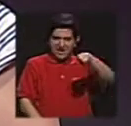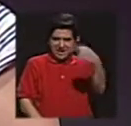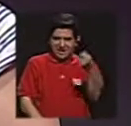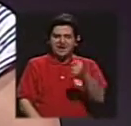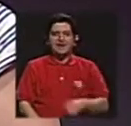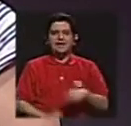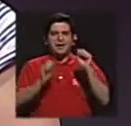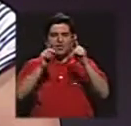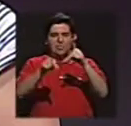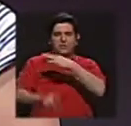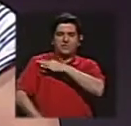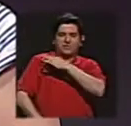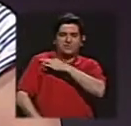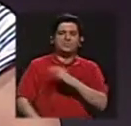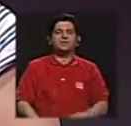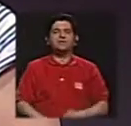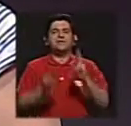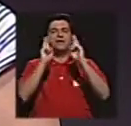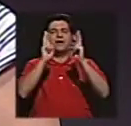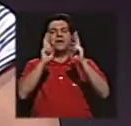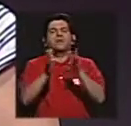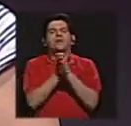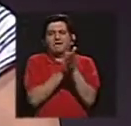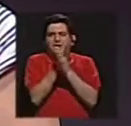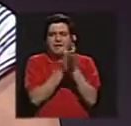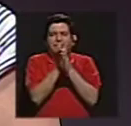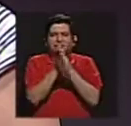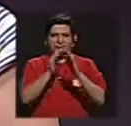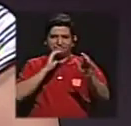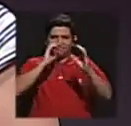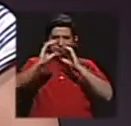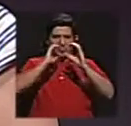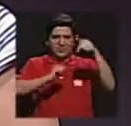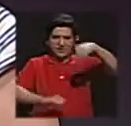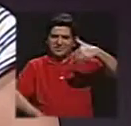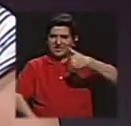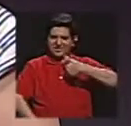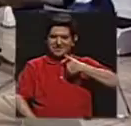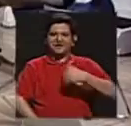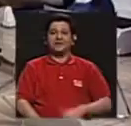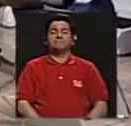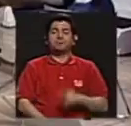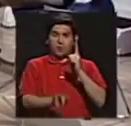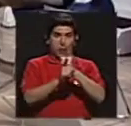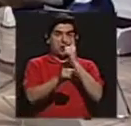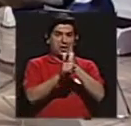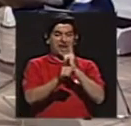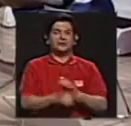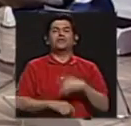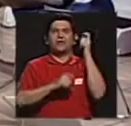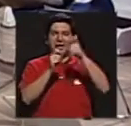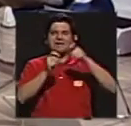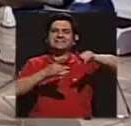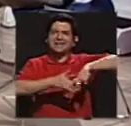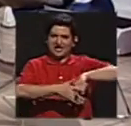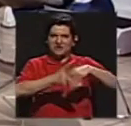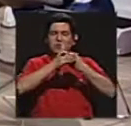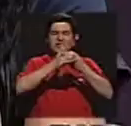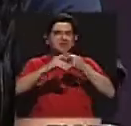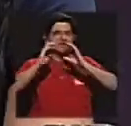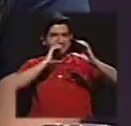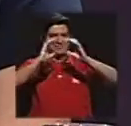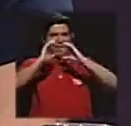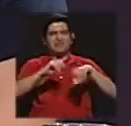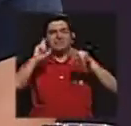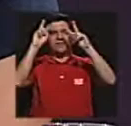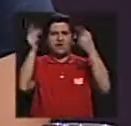por la invitación y ojalá sea bastante provechosa esta conversación que vamos a tener hoy día. Así va a ser. Justamente para iniciar la